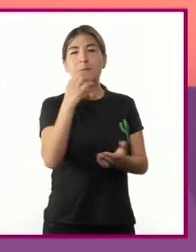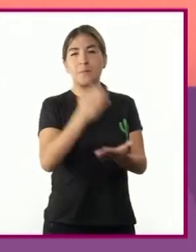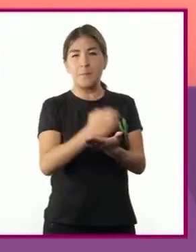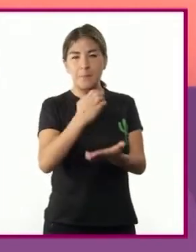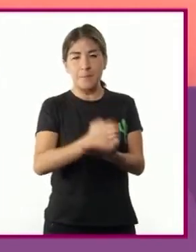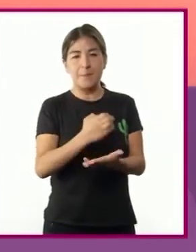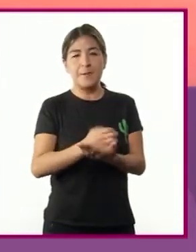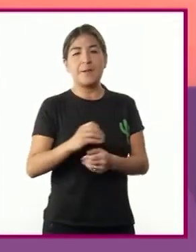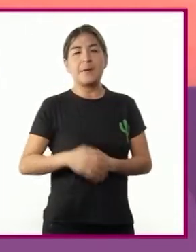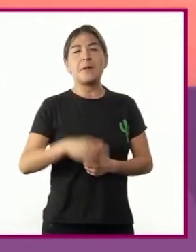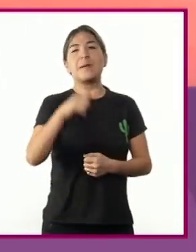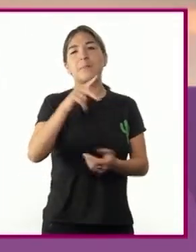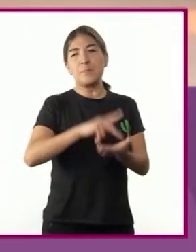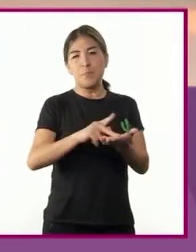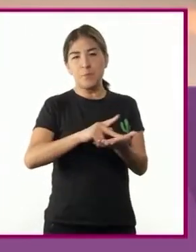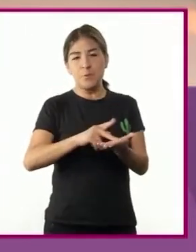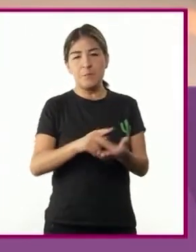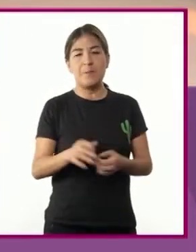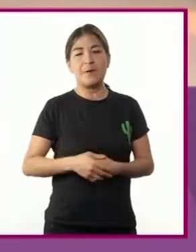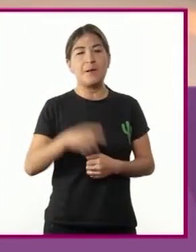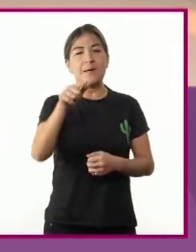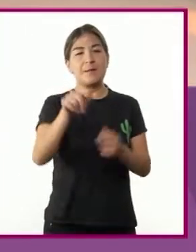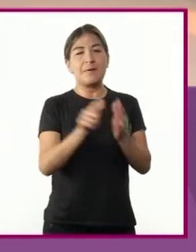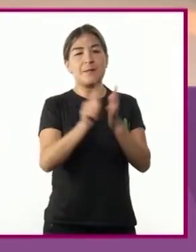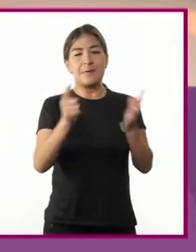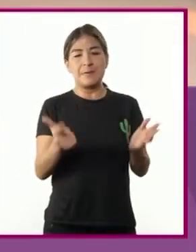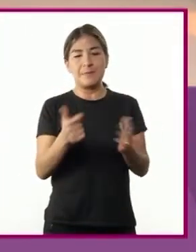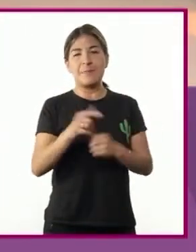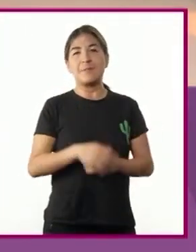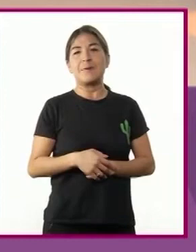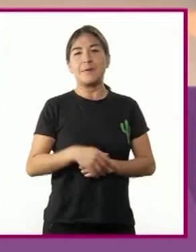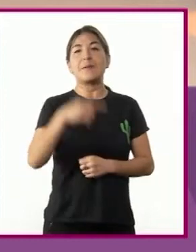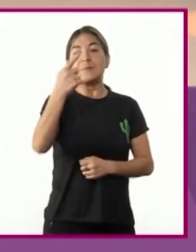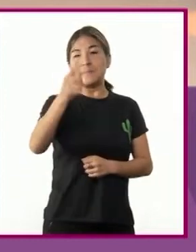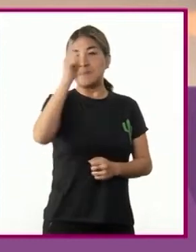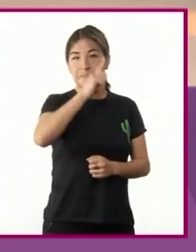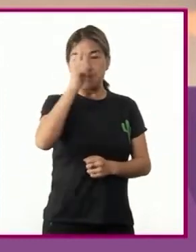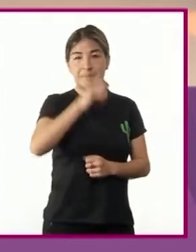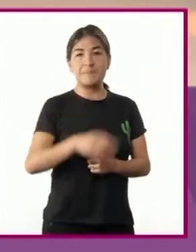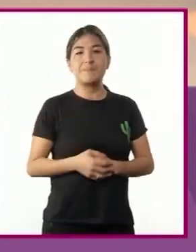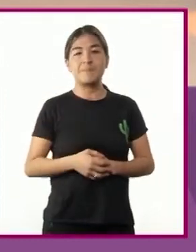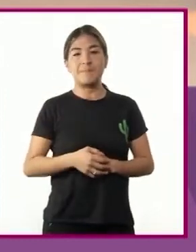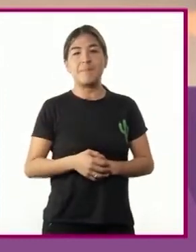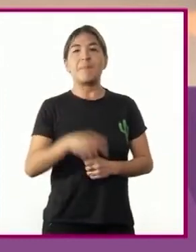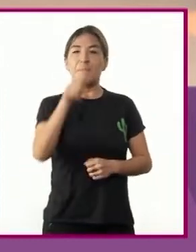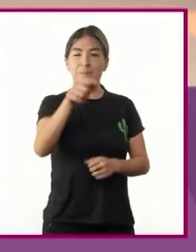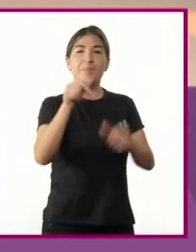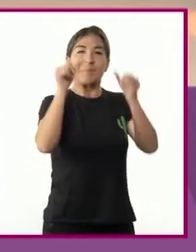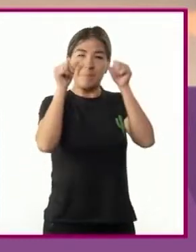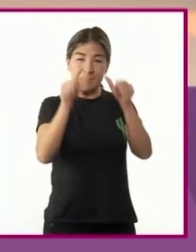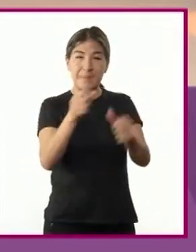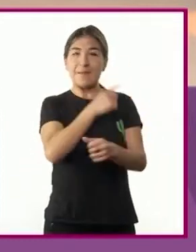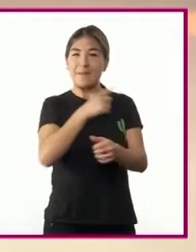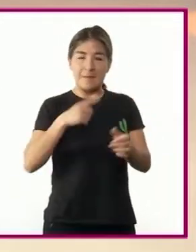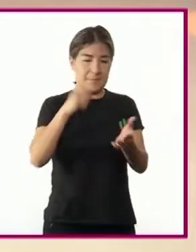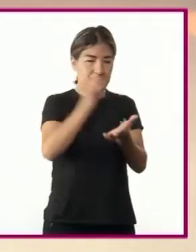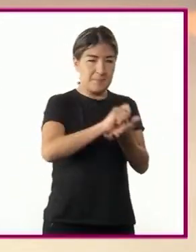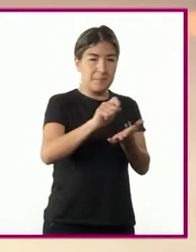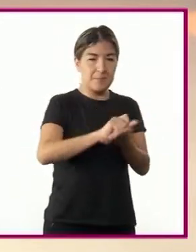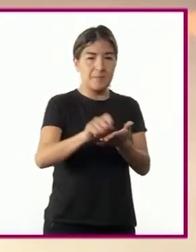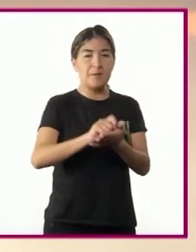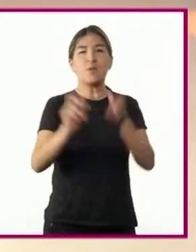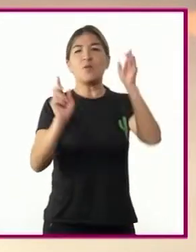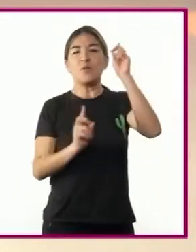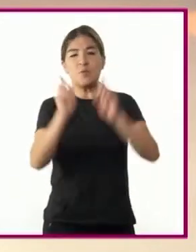cuaderno, su bolígrafo, libro de texto. Y les sugiero que en la medida de lo posible tomen notas y registren las